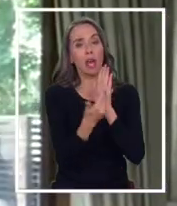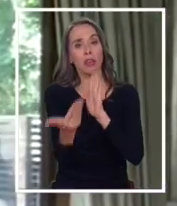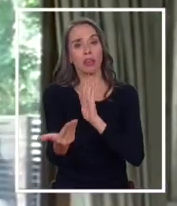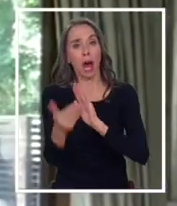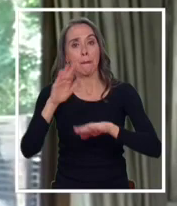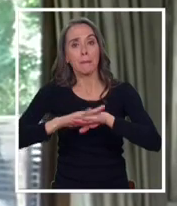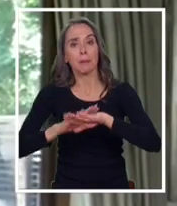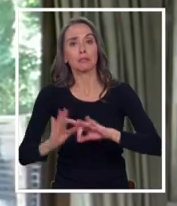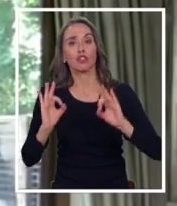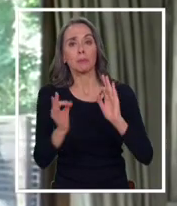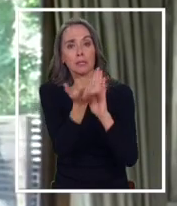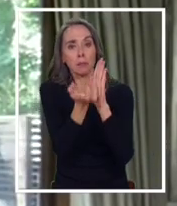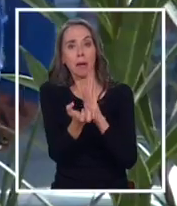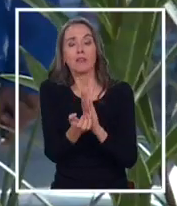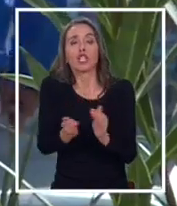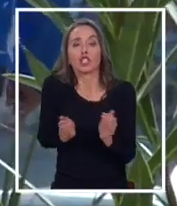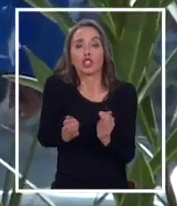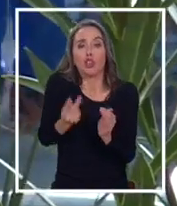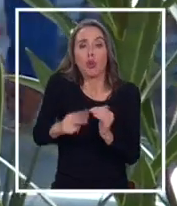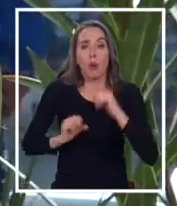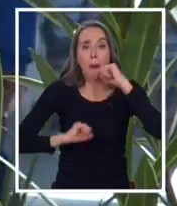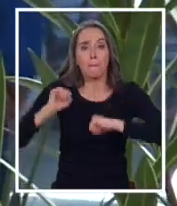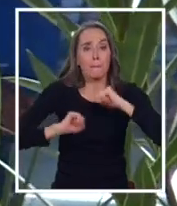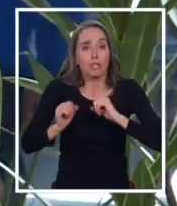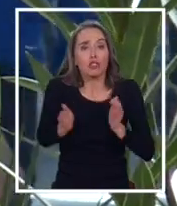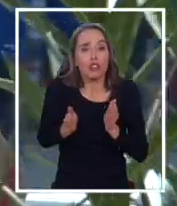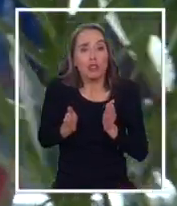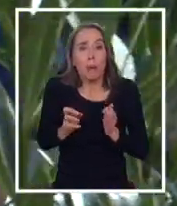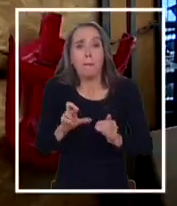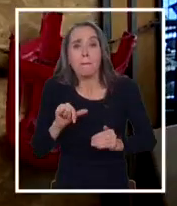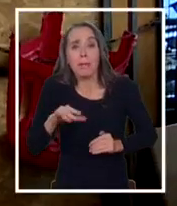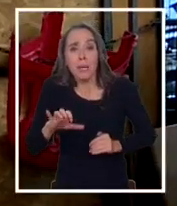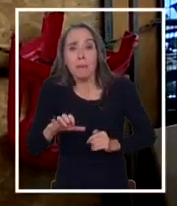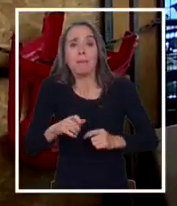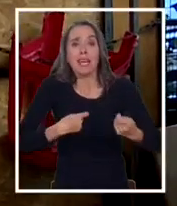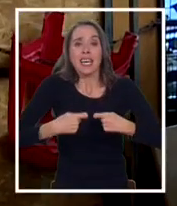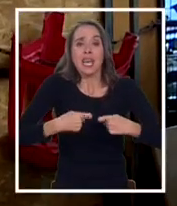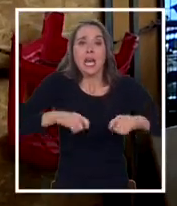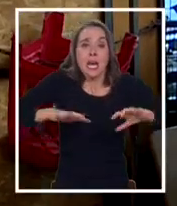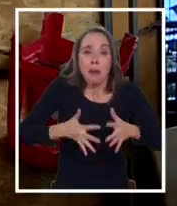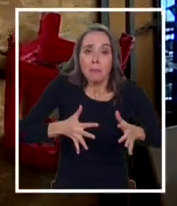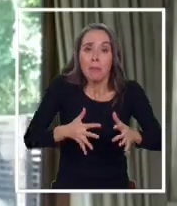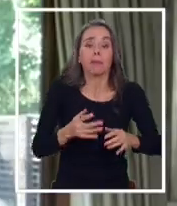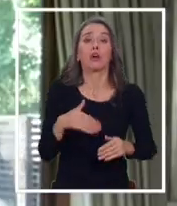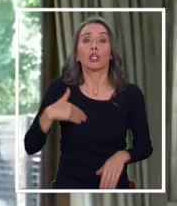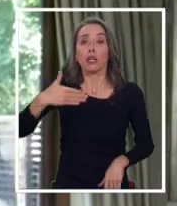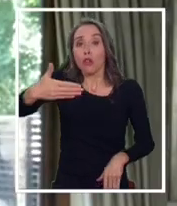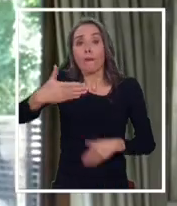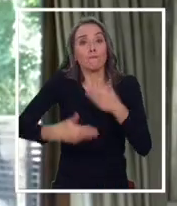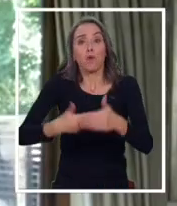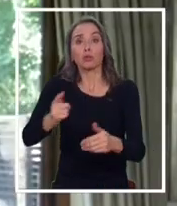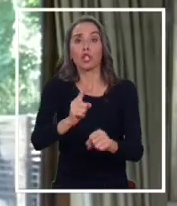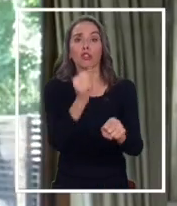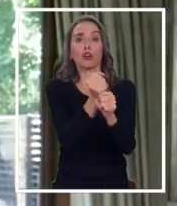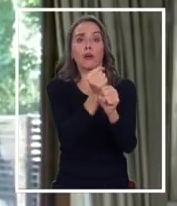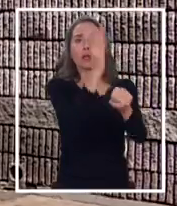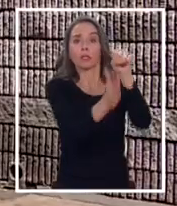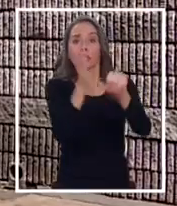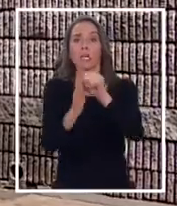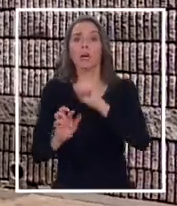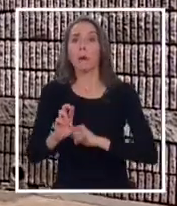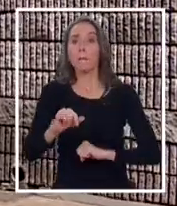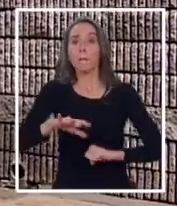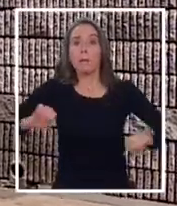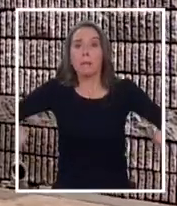emprendedores para la micro y pequeña empresa para poder funcionar de manera de que no se terminen perdiendo los puestos de trabajo y estas pymes no terminen quebrando